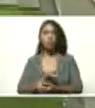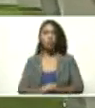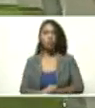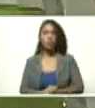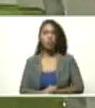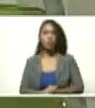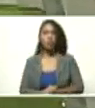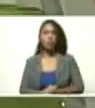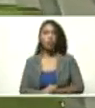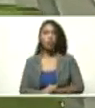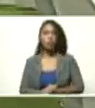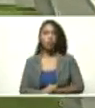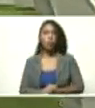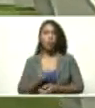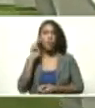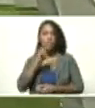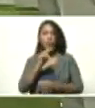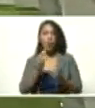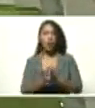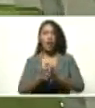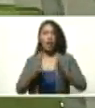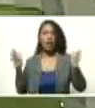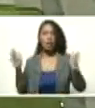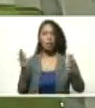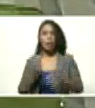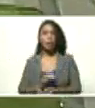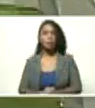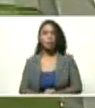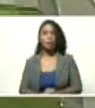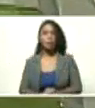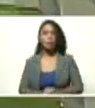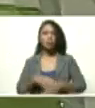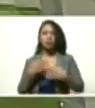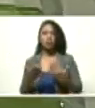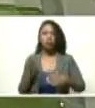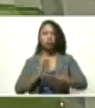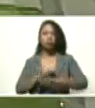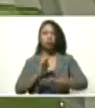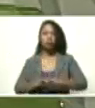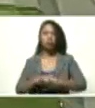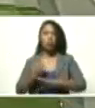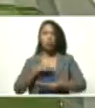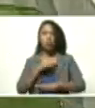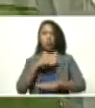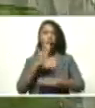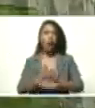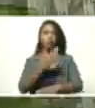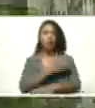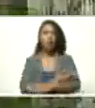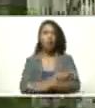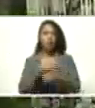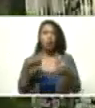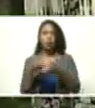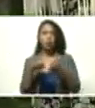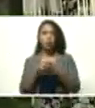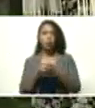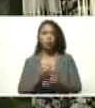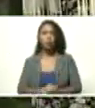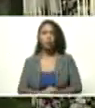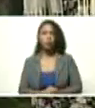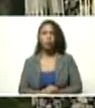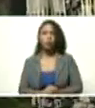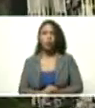una cosmovisión amplia de lo que fuimos antes de la colonia, de